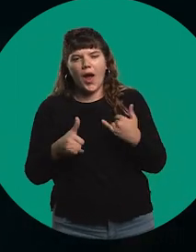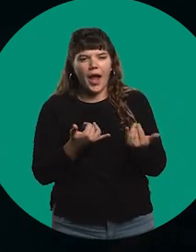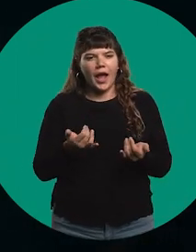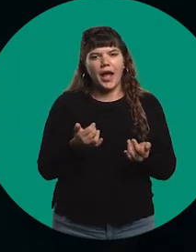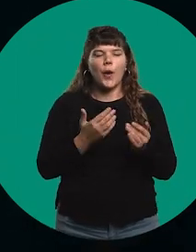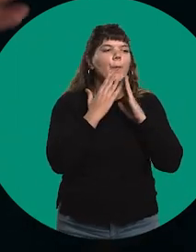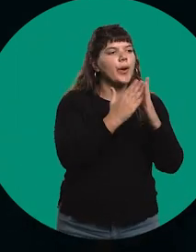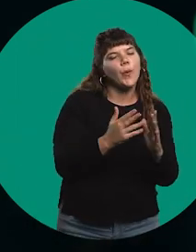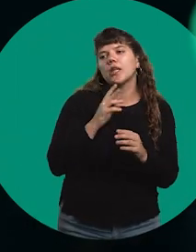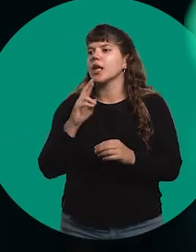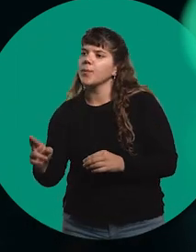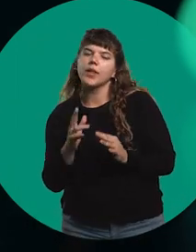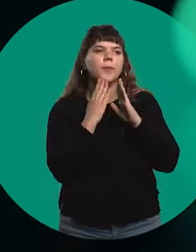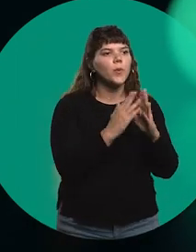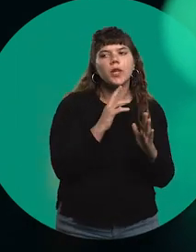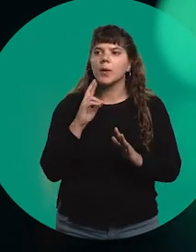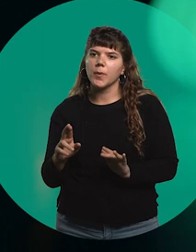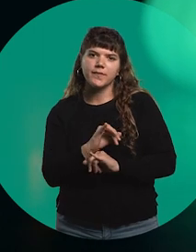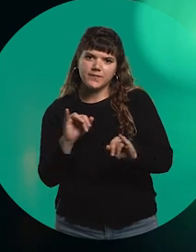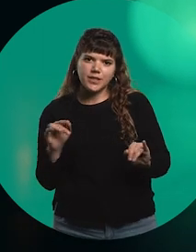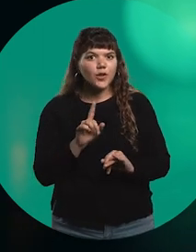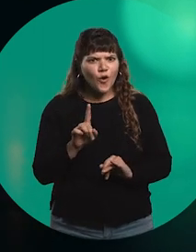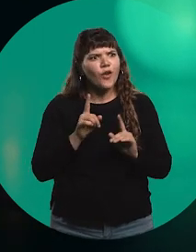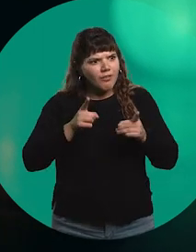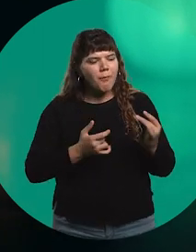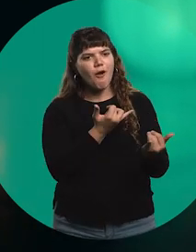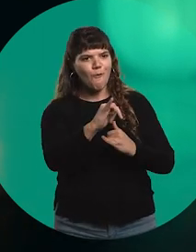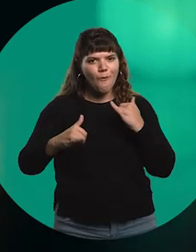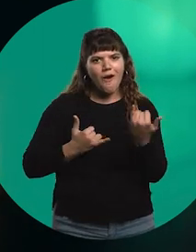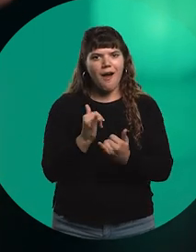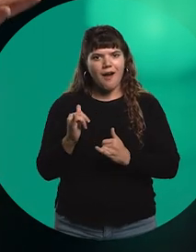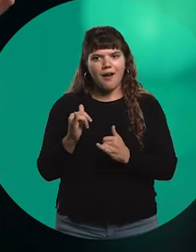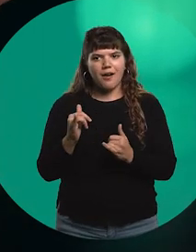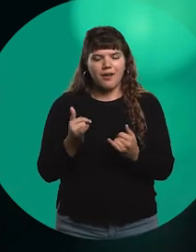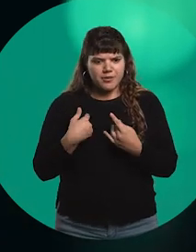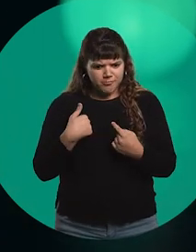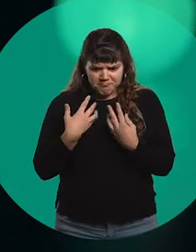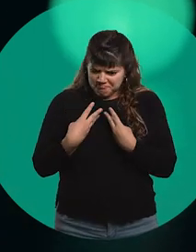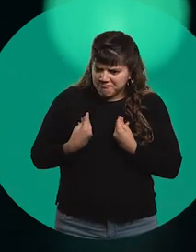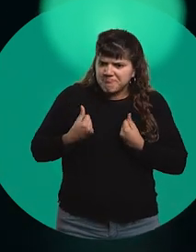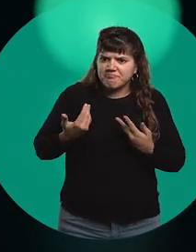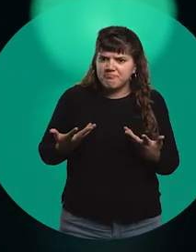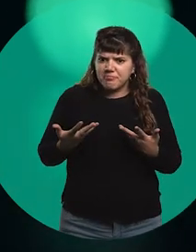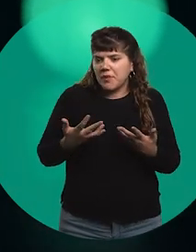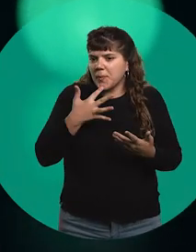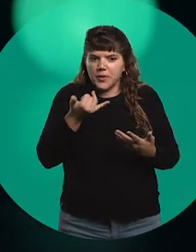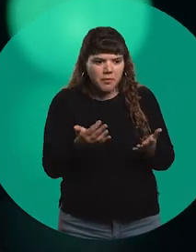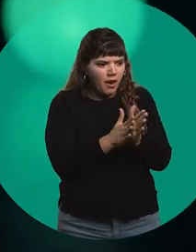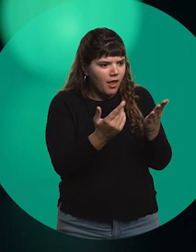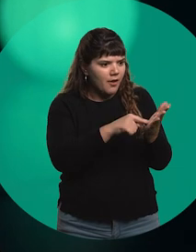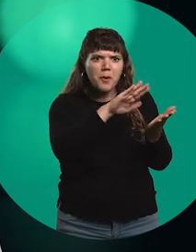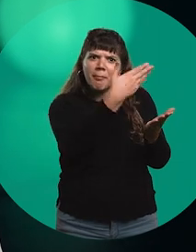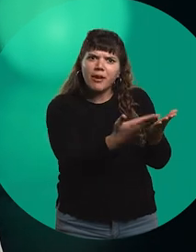juego, cajú de preguntas y respuestas, sino que era, de alguna manera, jugando, vos sintieras lo que sentía